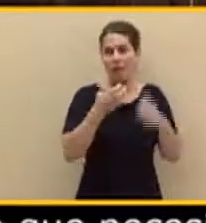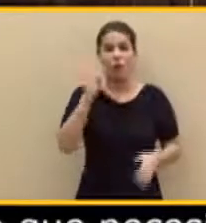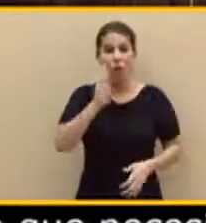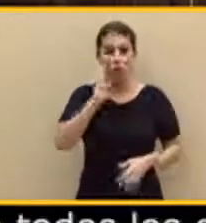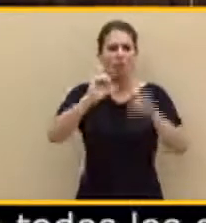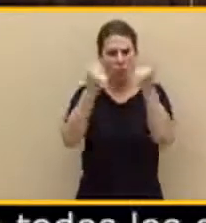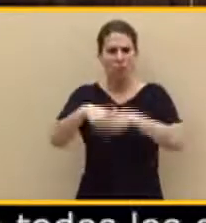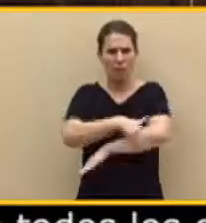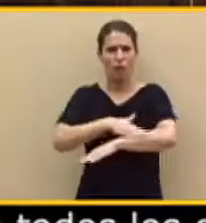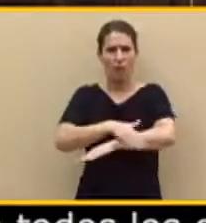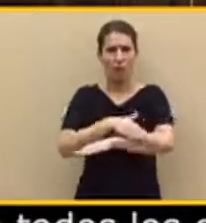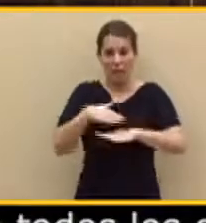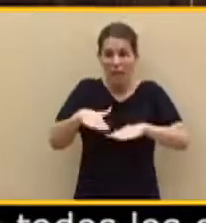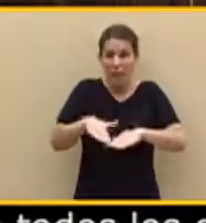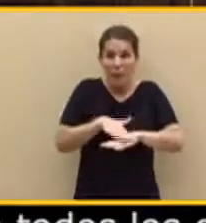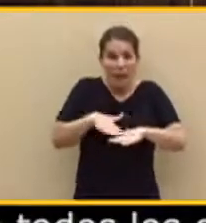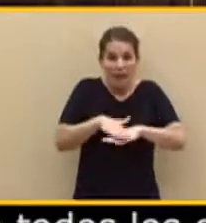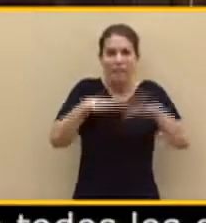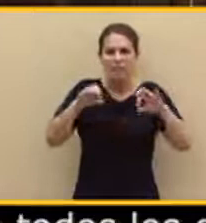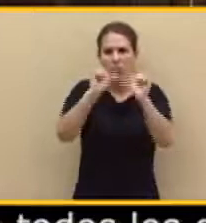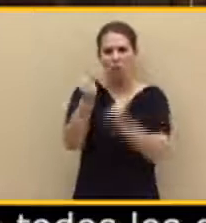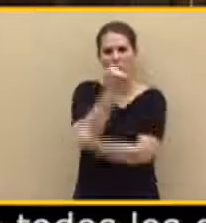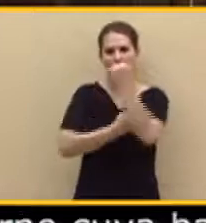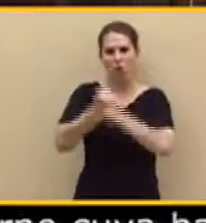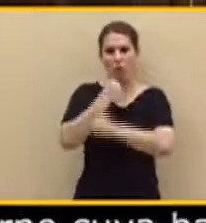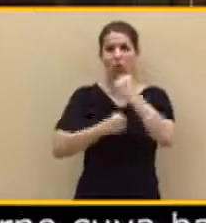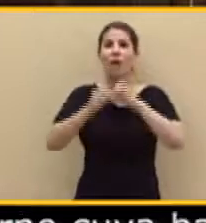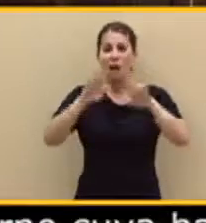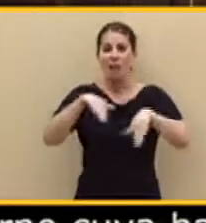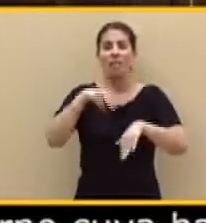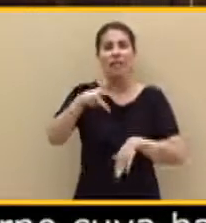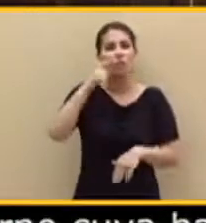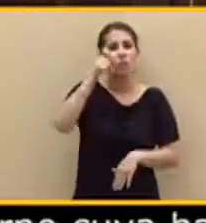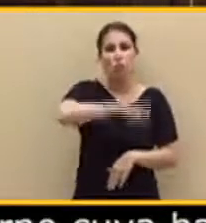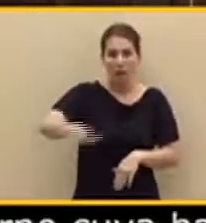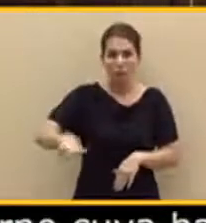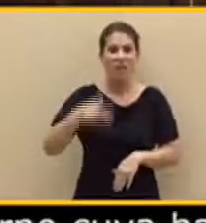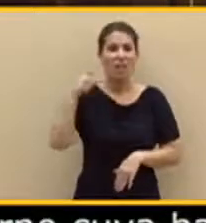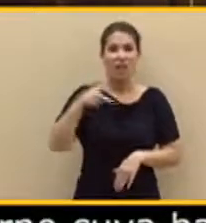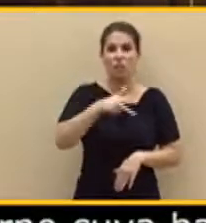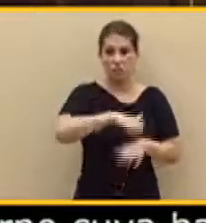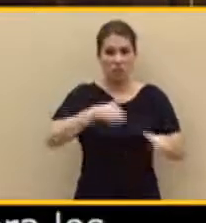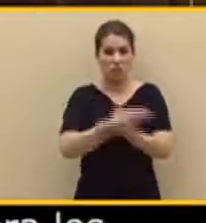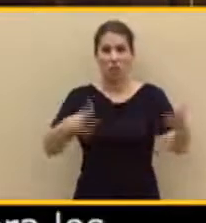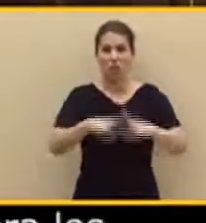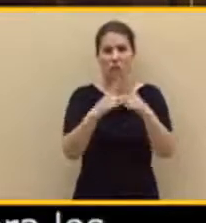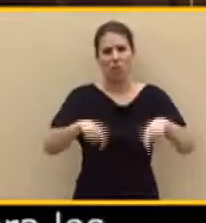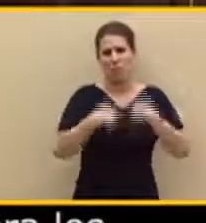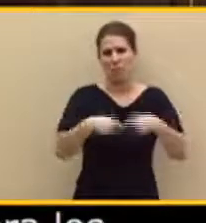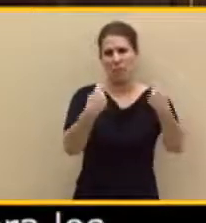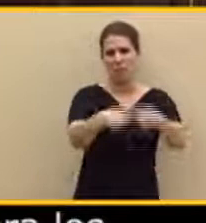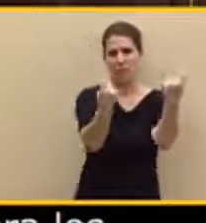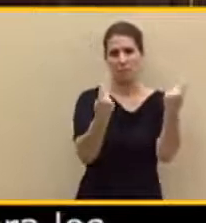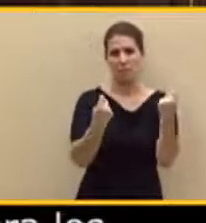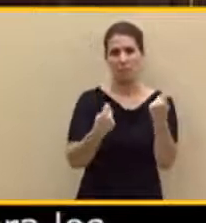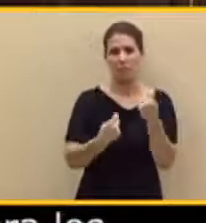base estructural es un modelo económico que vulnera los derechos humanos y vulnera los derechos de la mayoría social. Lo que está en el centro, señorías,